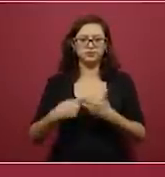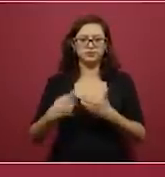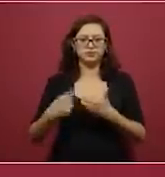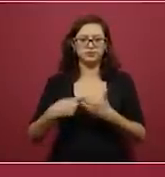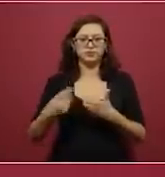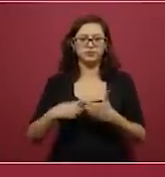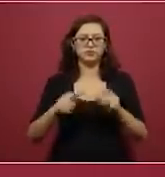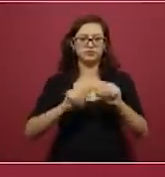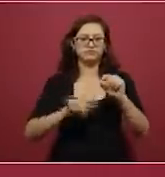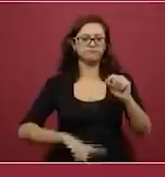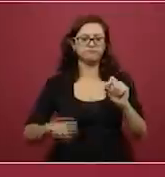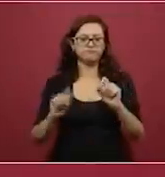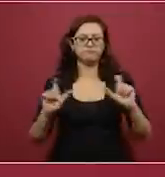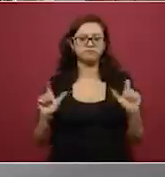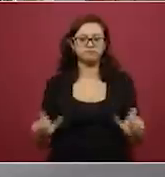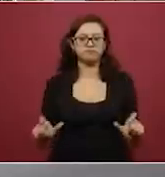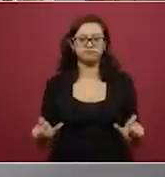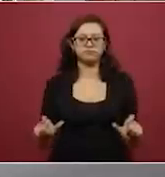de la guardia nacional